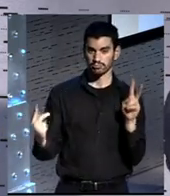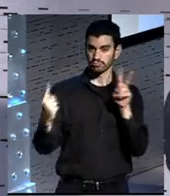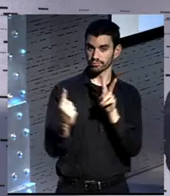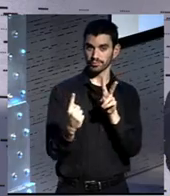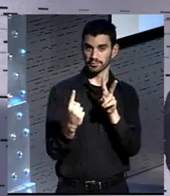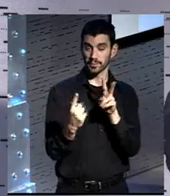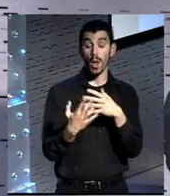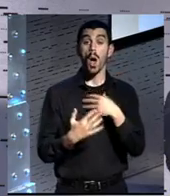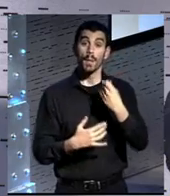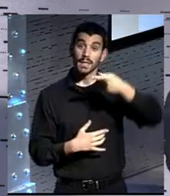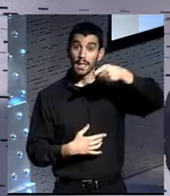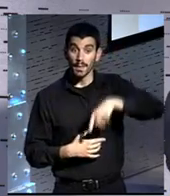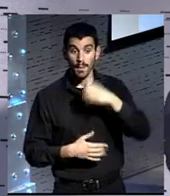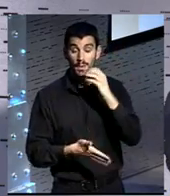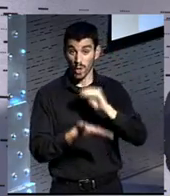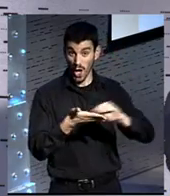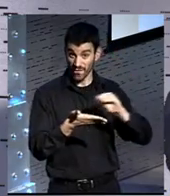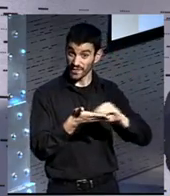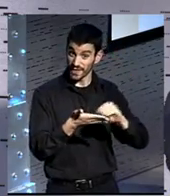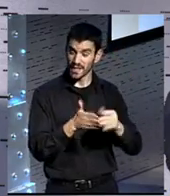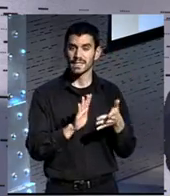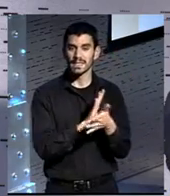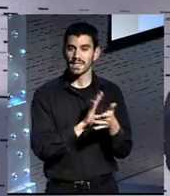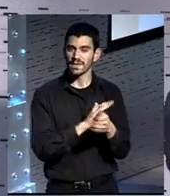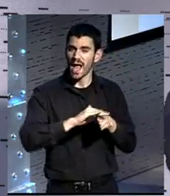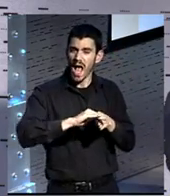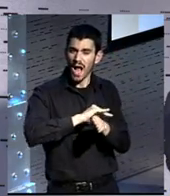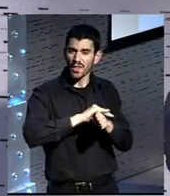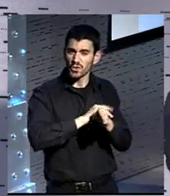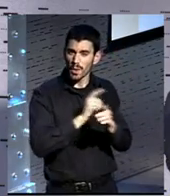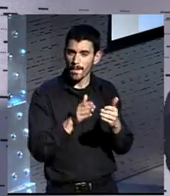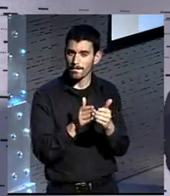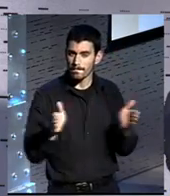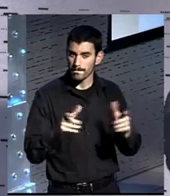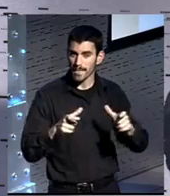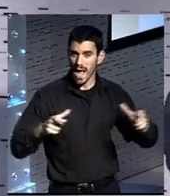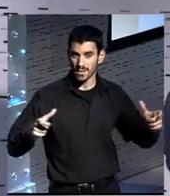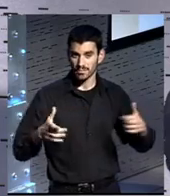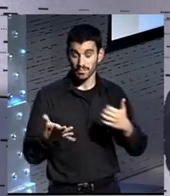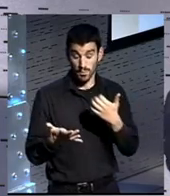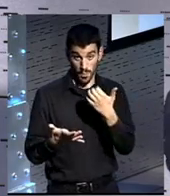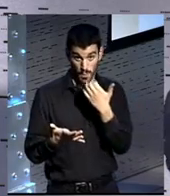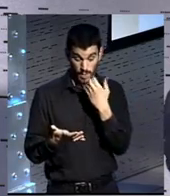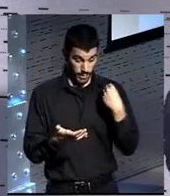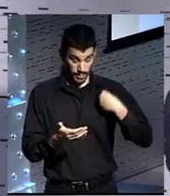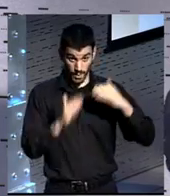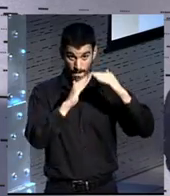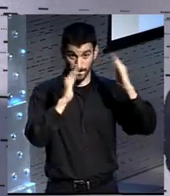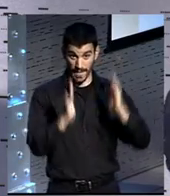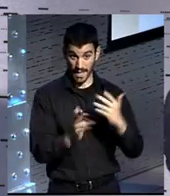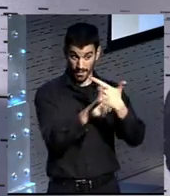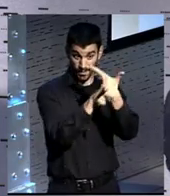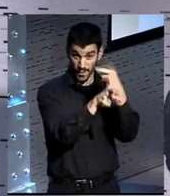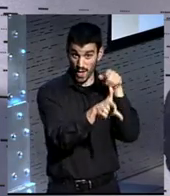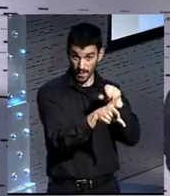la accesibilidad de la oficina. Porque, por ejemplo, en los kioscos de videollamada lo que ofrecemos es un acceso a